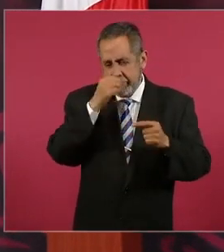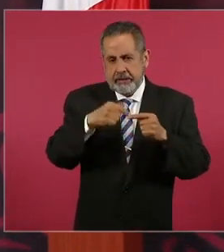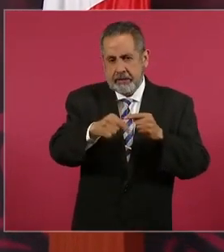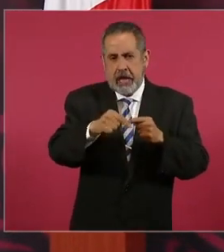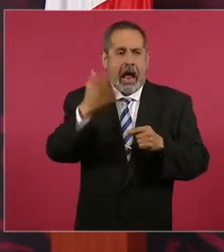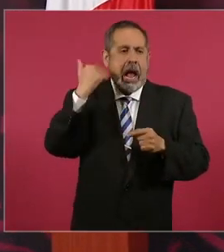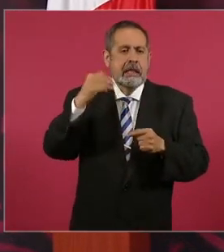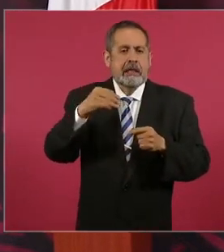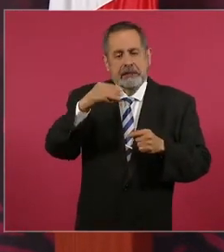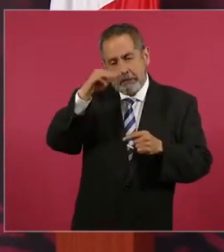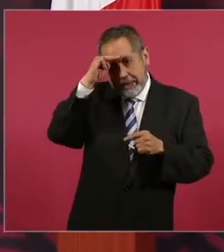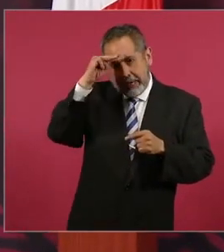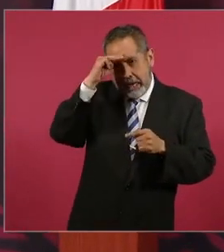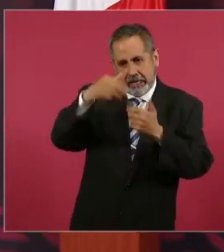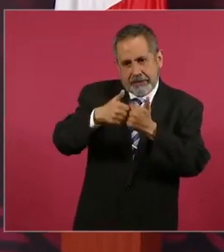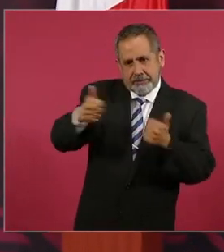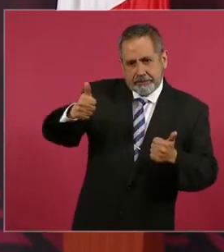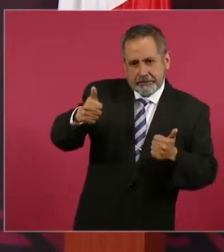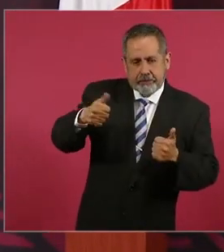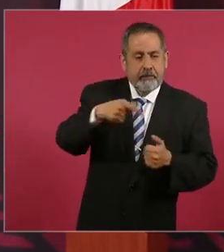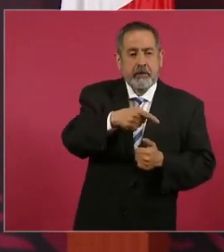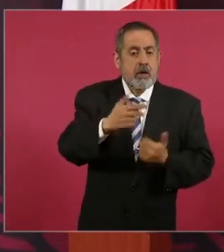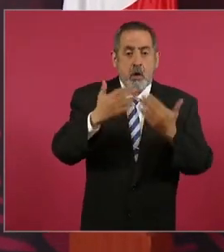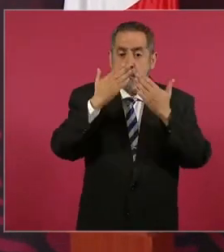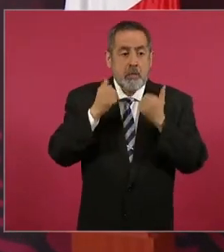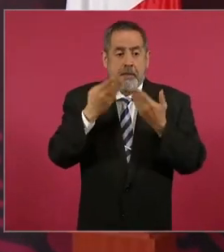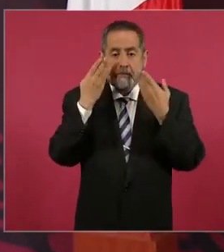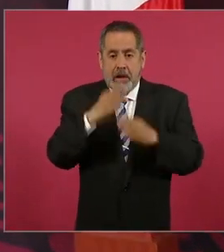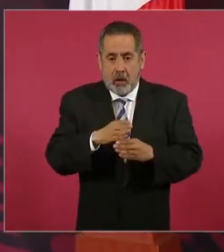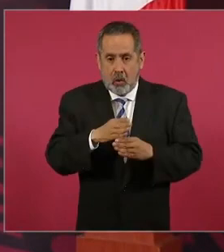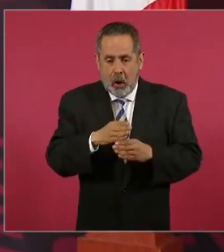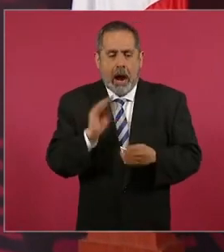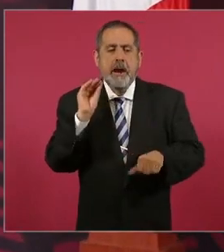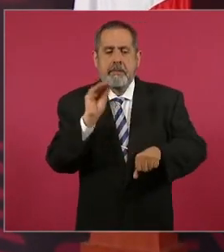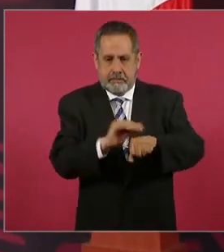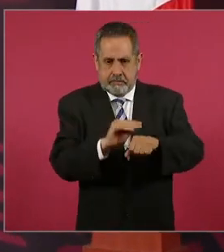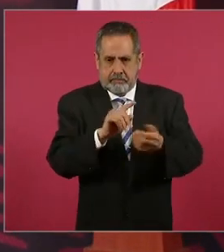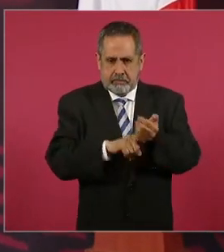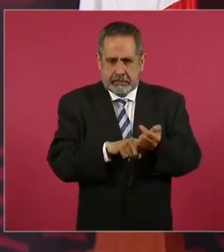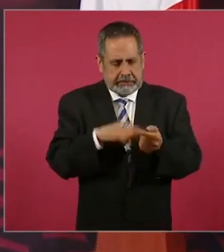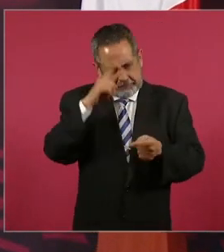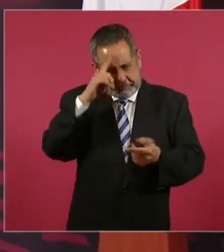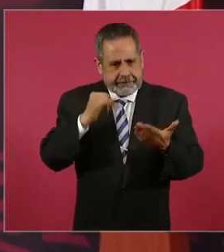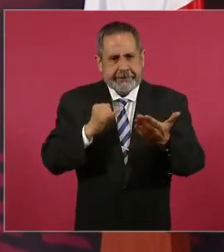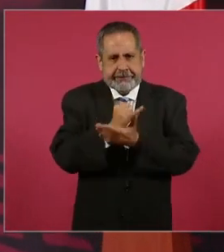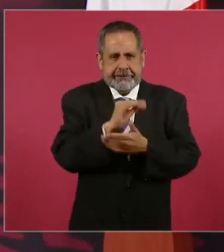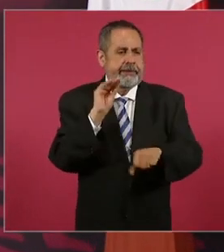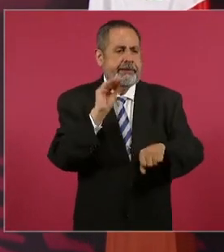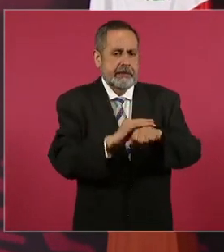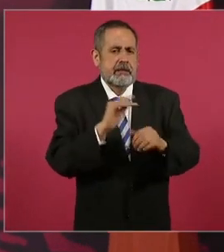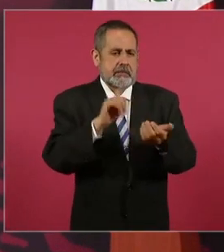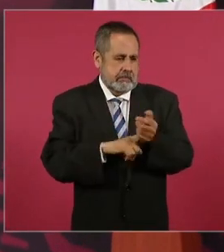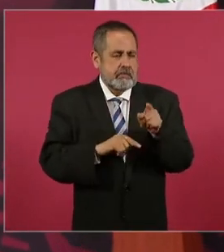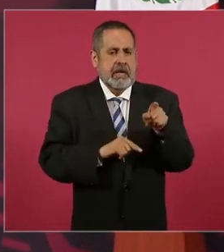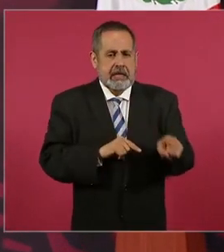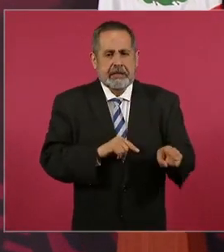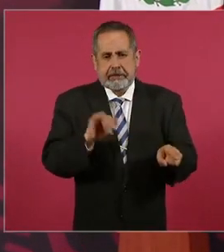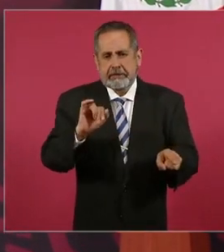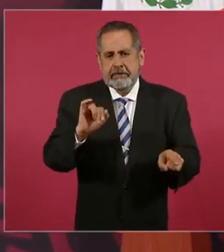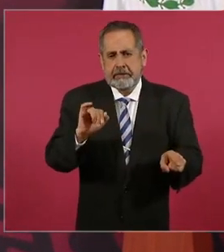pertenecía a Mexicali y no tiene ninguna sucursal bancaria, y ahí se decidió hacer